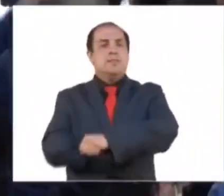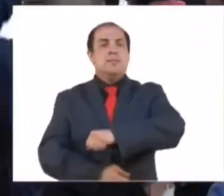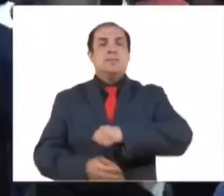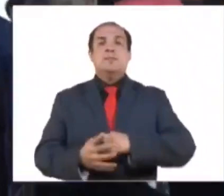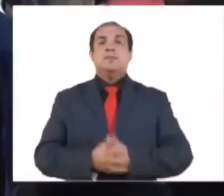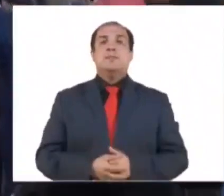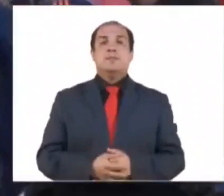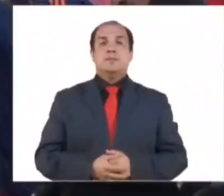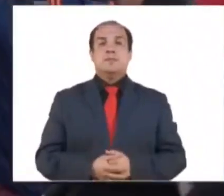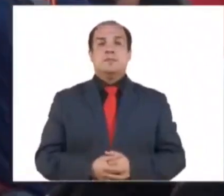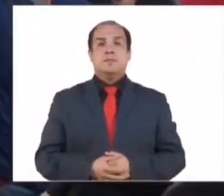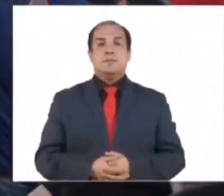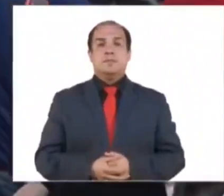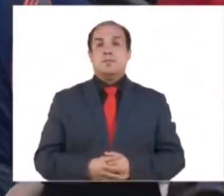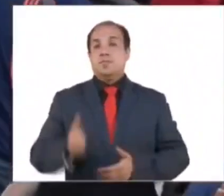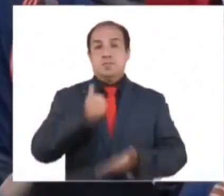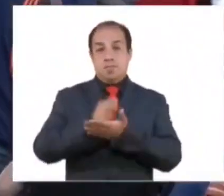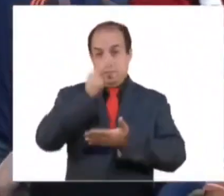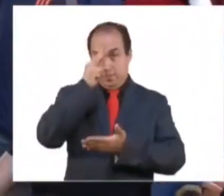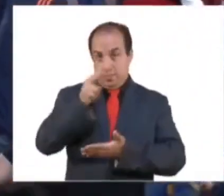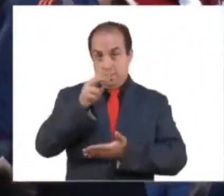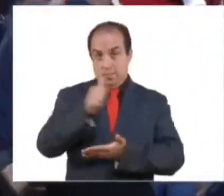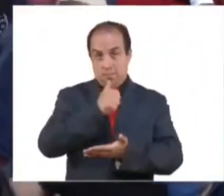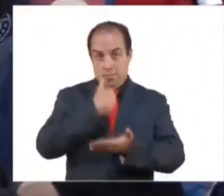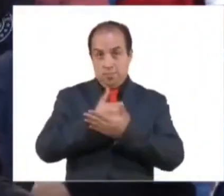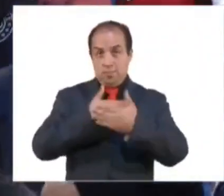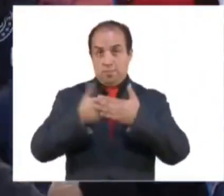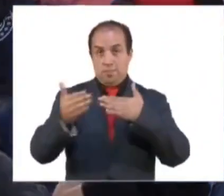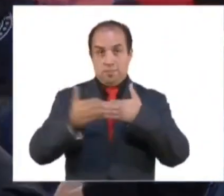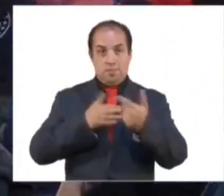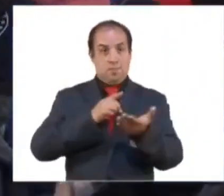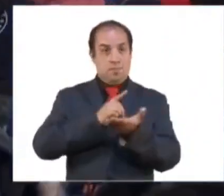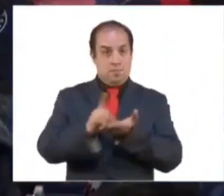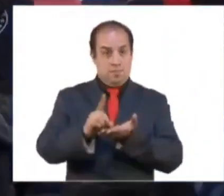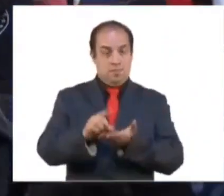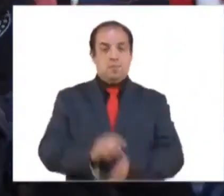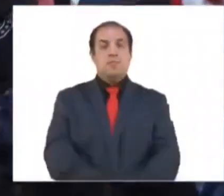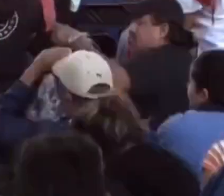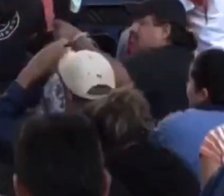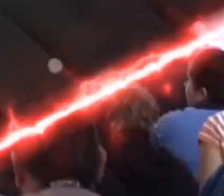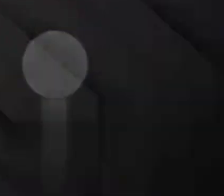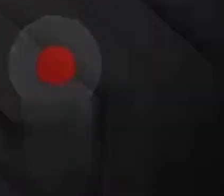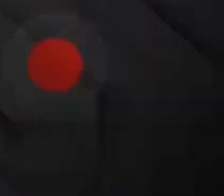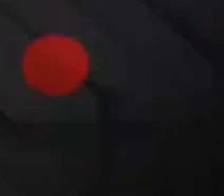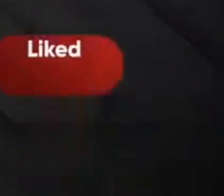tarde. Ciudad de México, ciudad innovadora y de derechos.